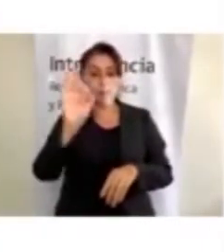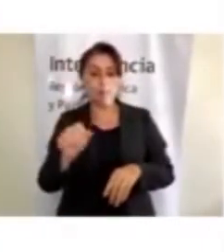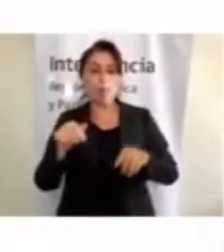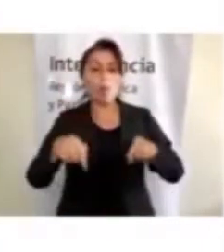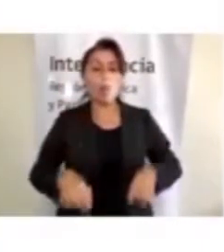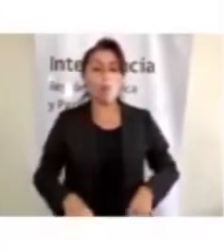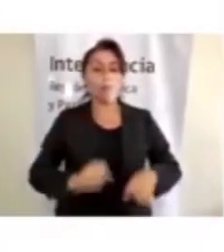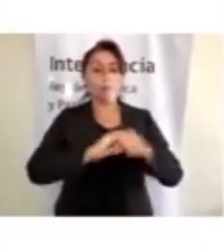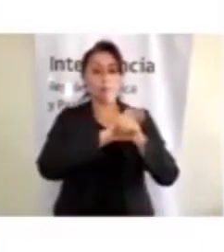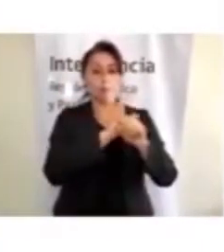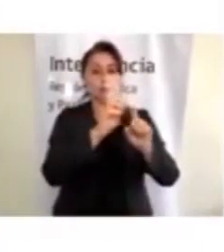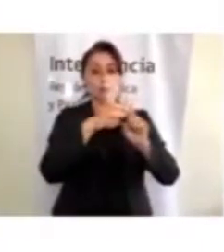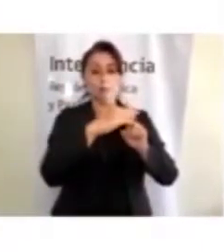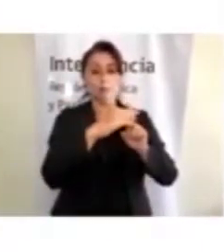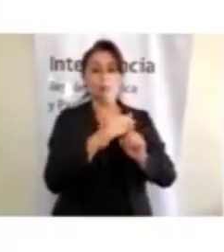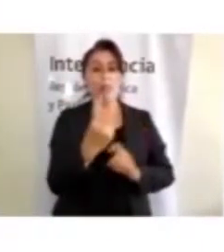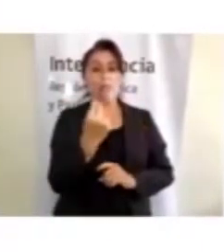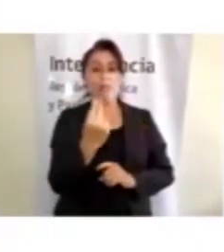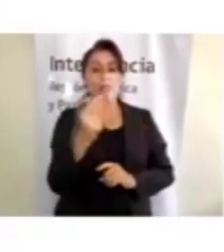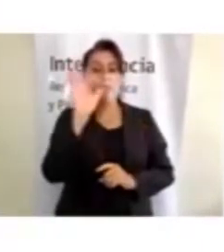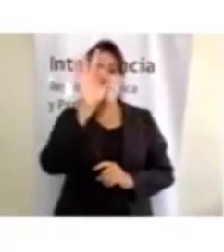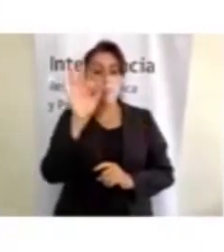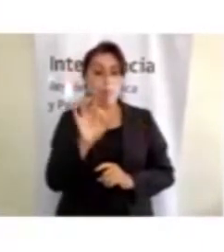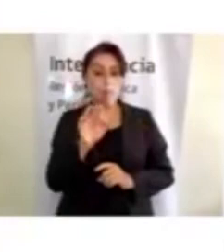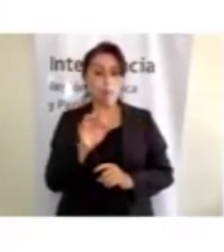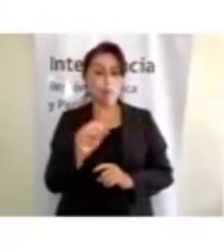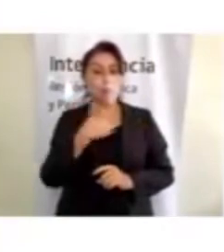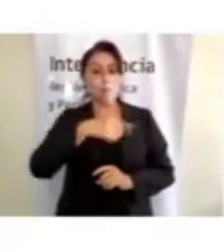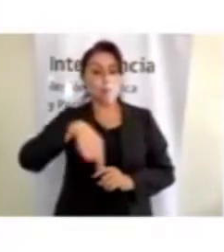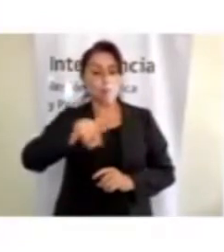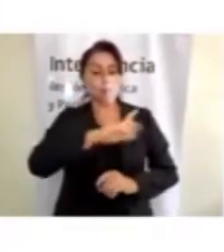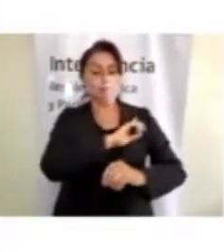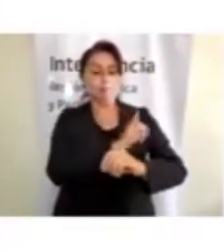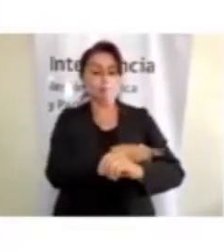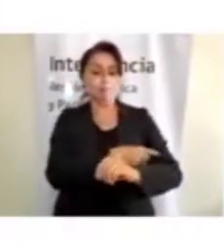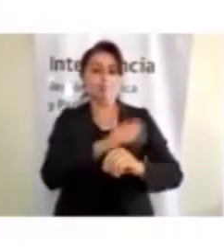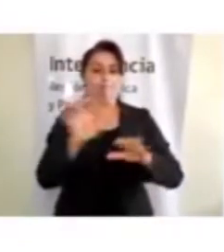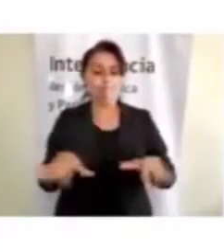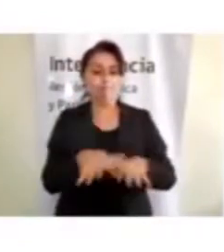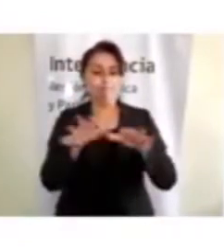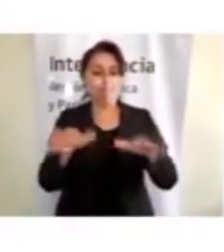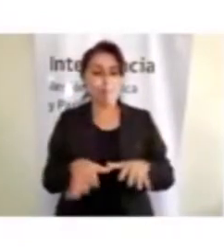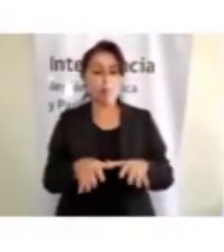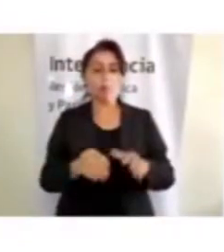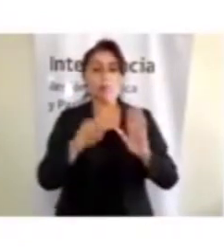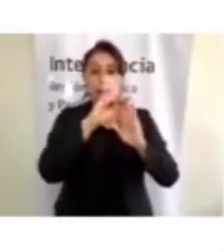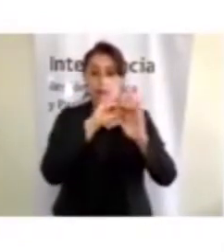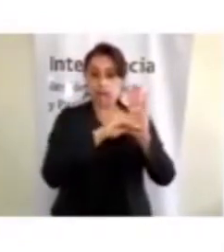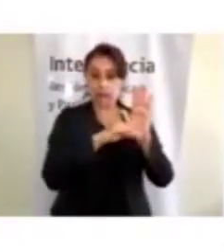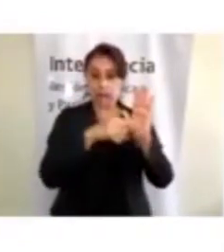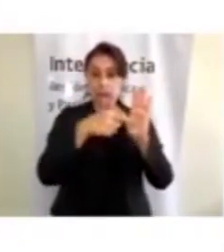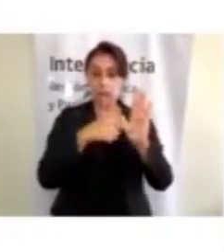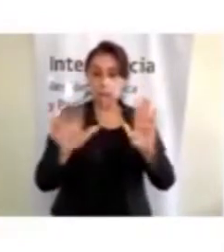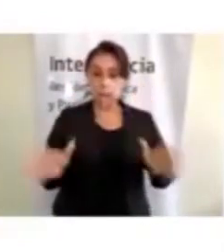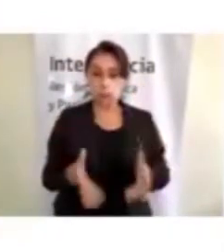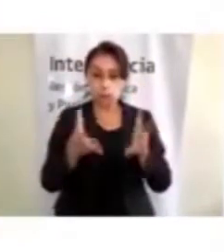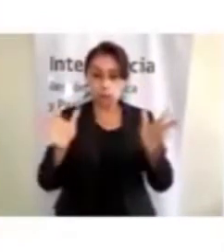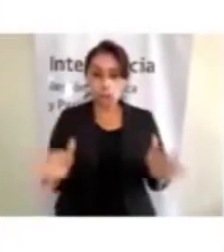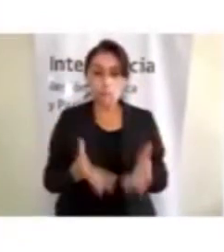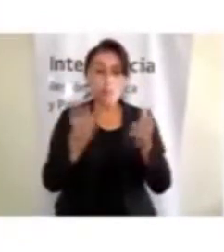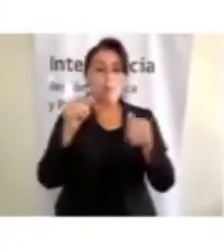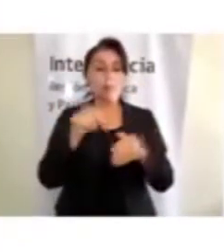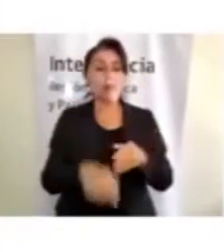del 12%. Tenemos que seguir reforzando, seguir impulsando las medidas, ya que la